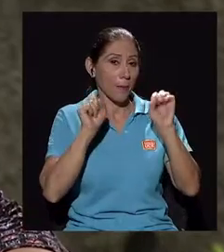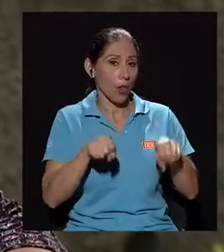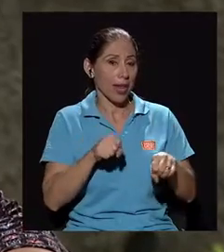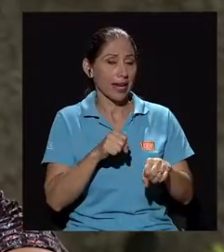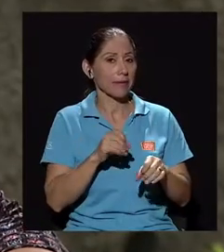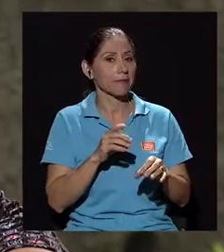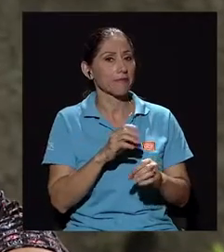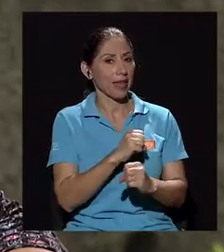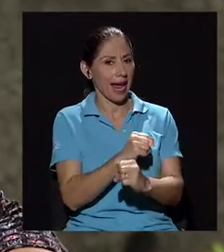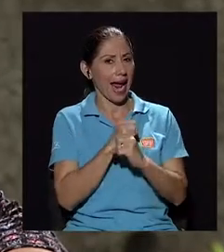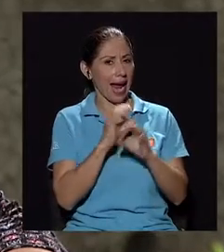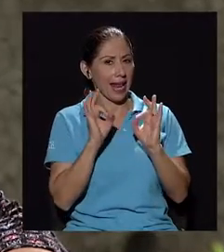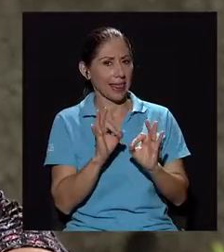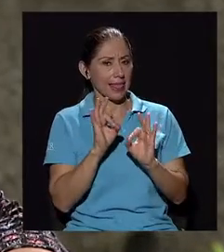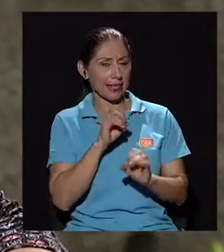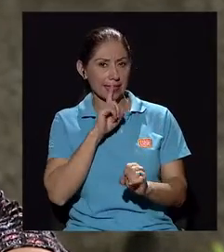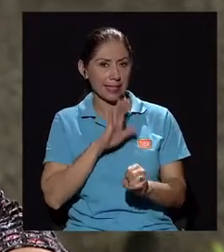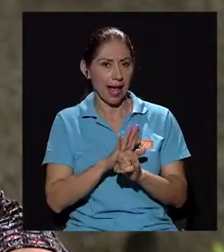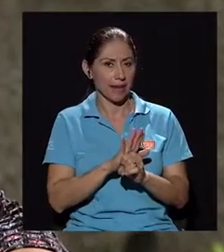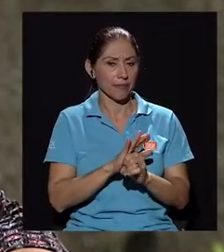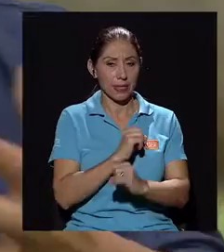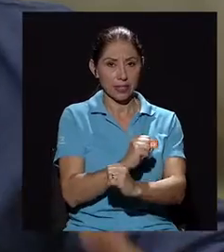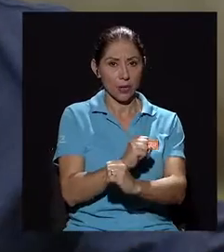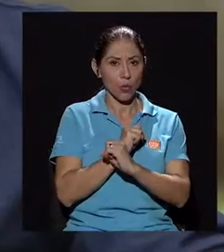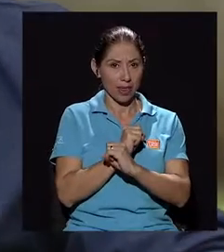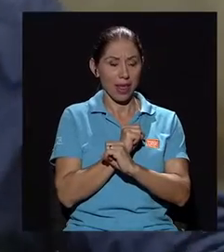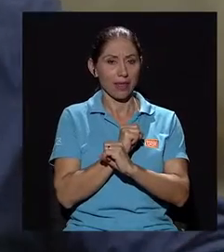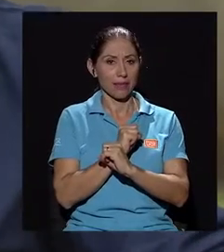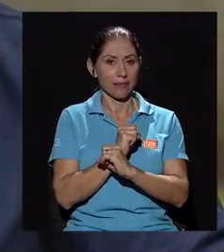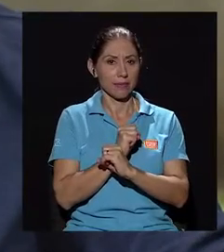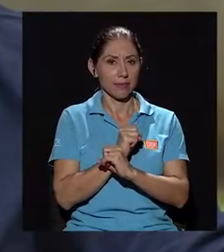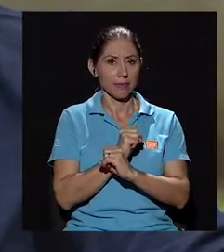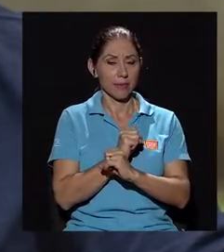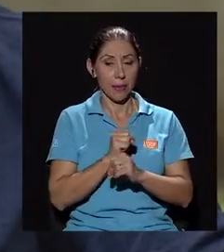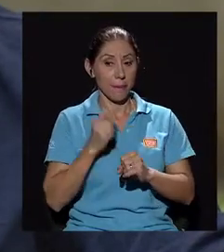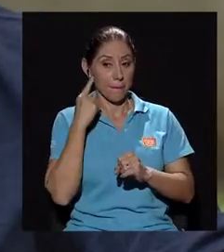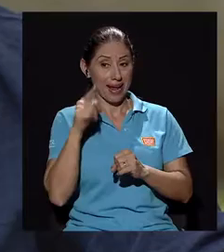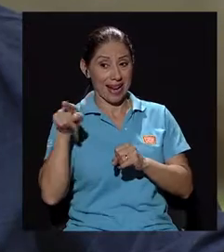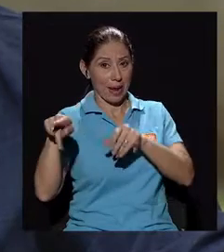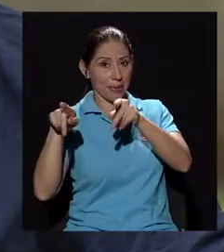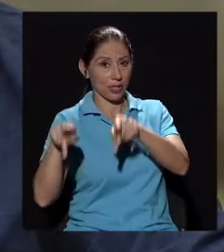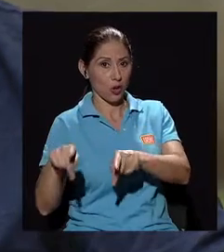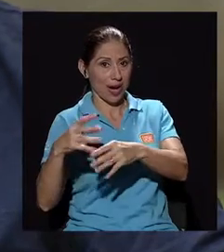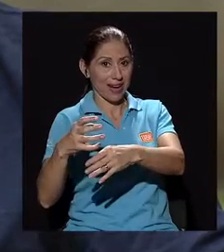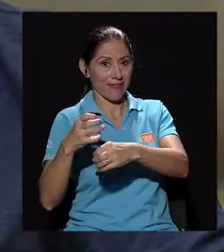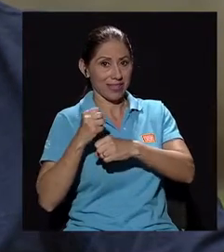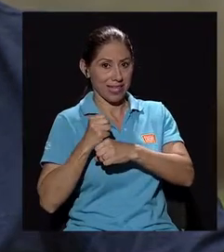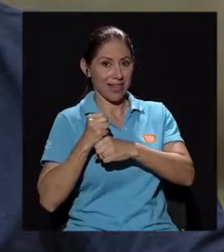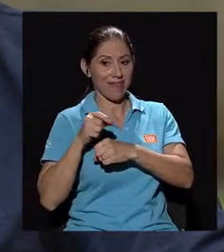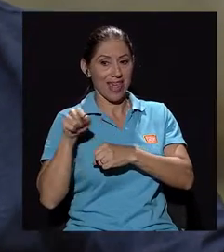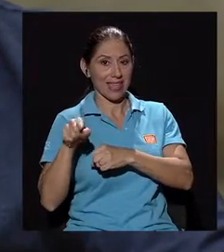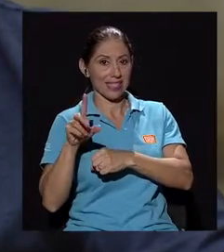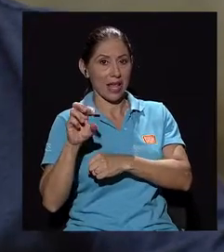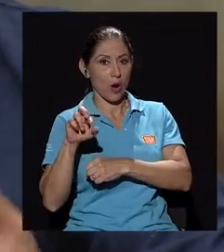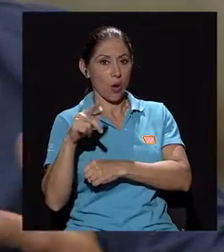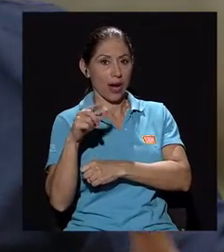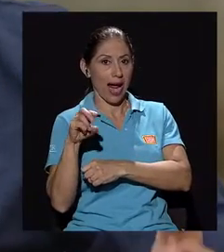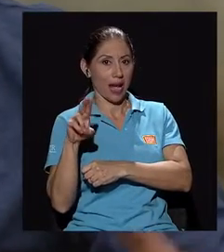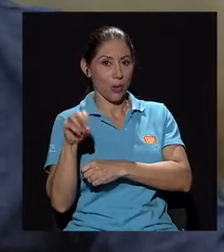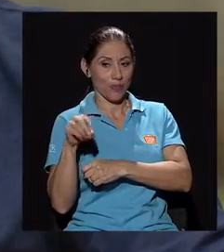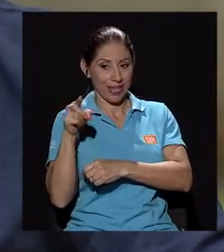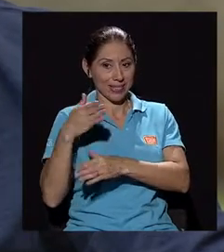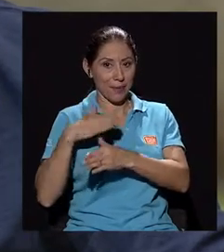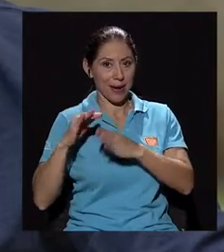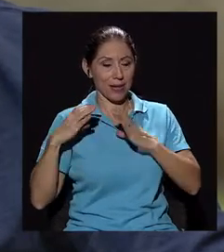poder garantizar, como te decía, la seguridad para la persona receptora, tiene que ser un paciente que se ha